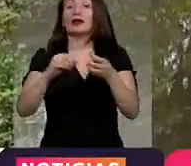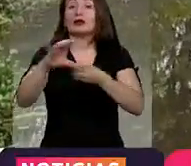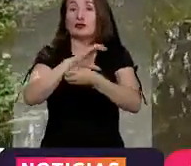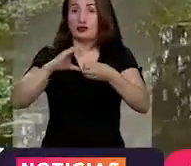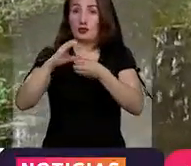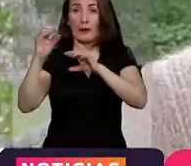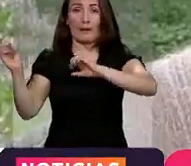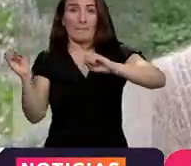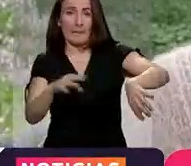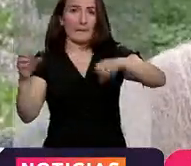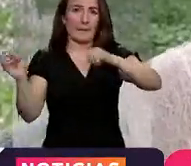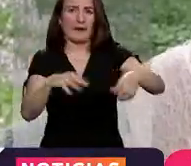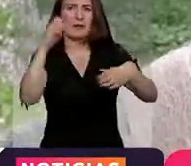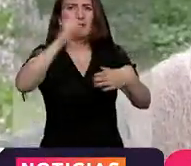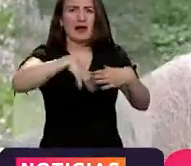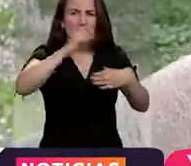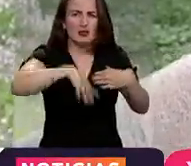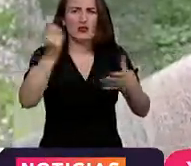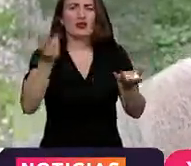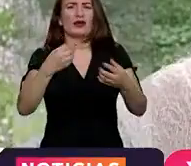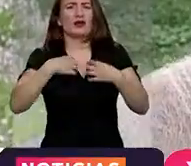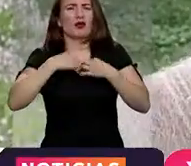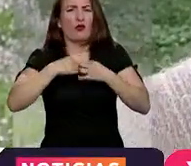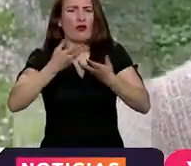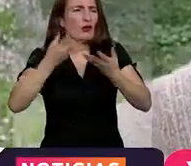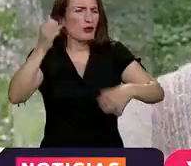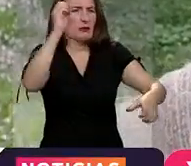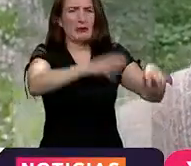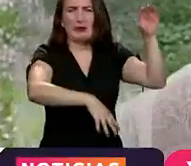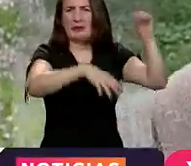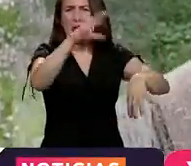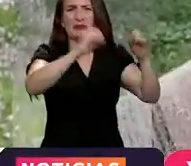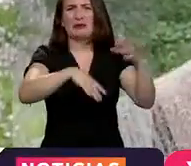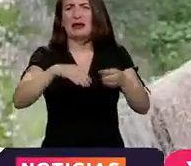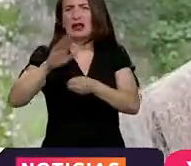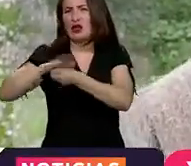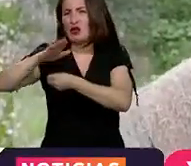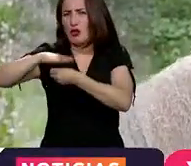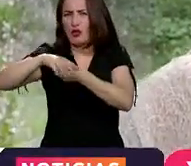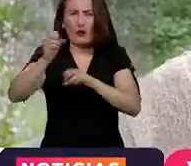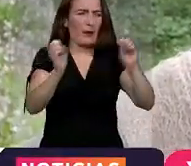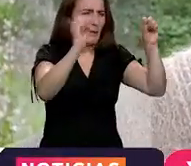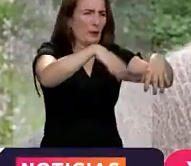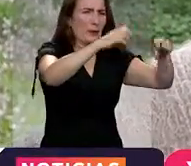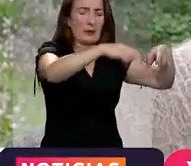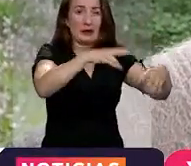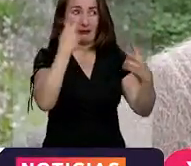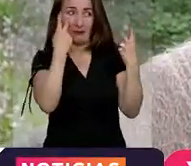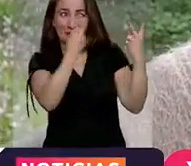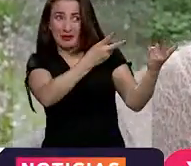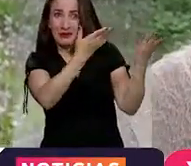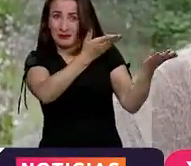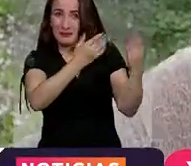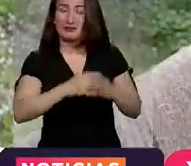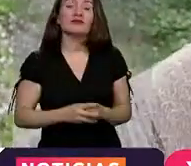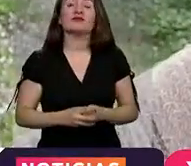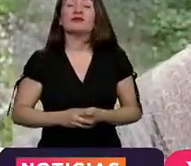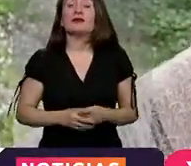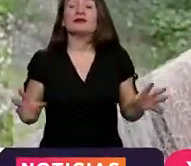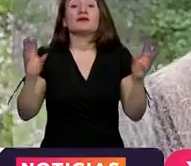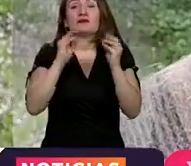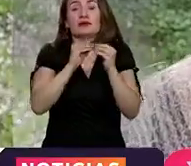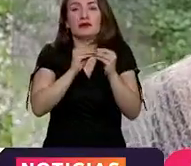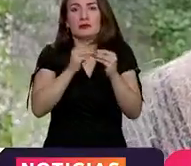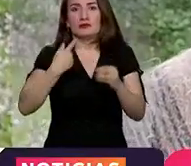estos espacios y botan sus escombros, botan sus basuras, restos de inodoro, como lo podemos ver. Estamos